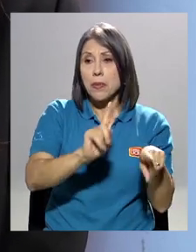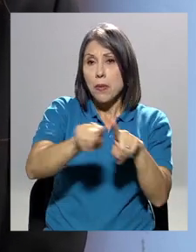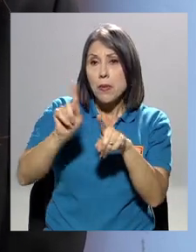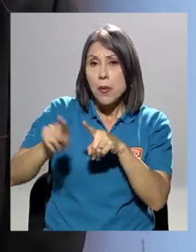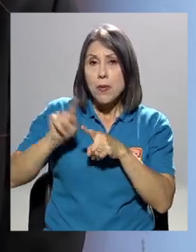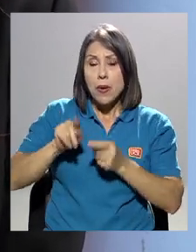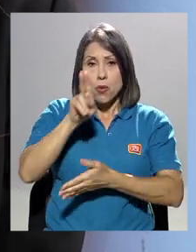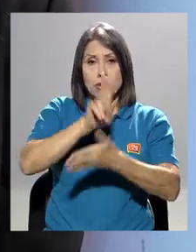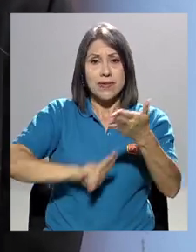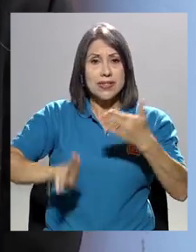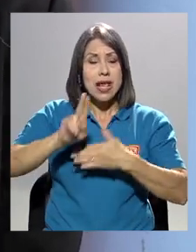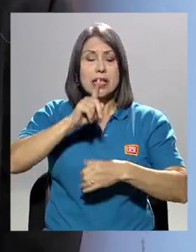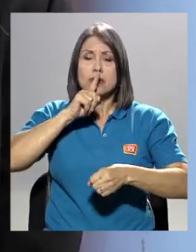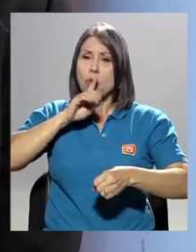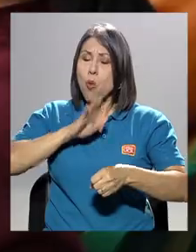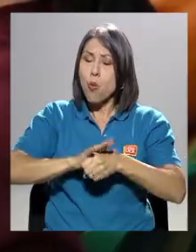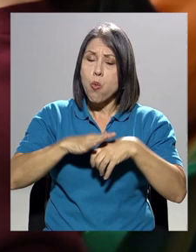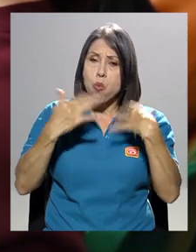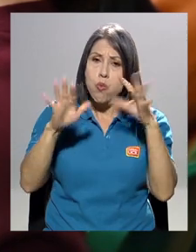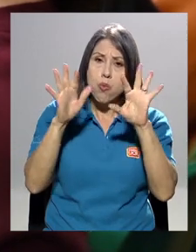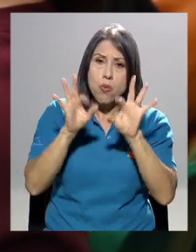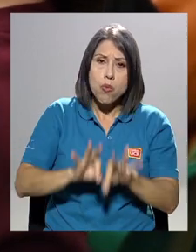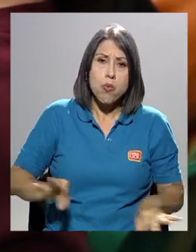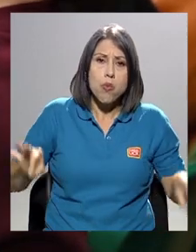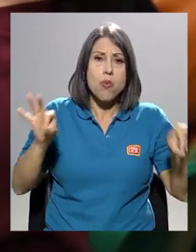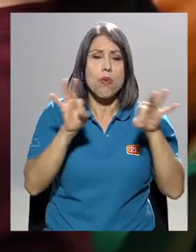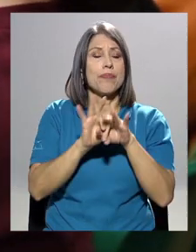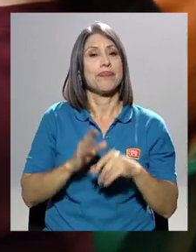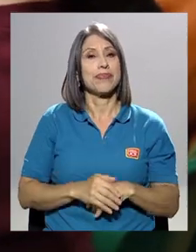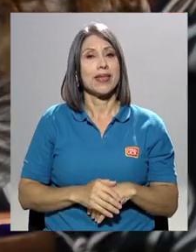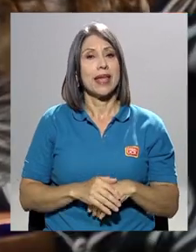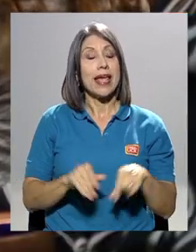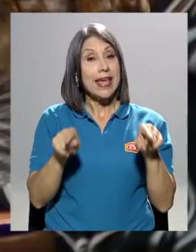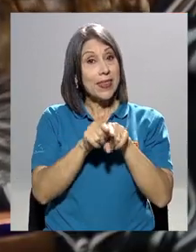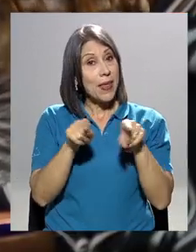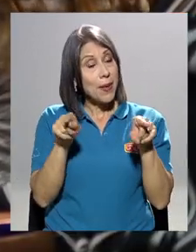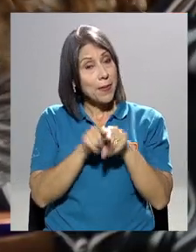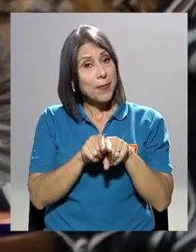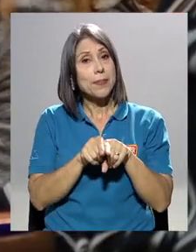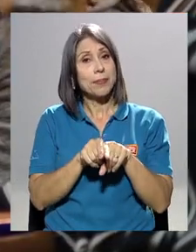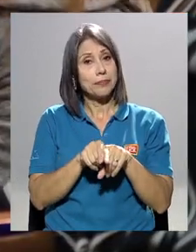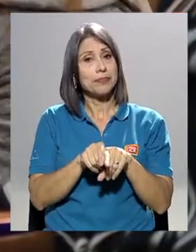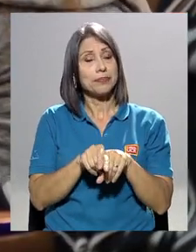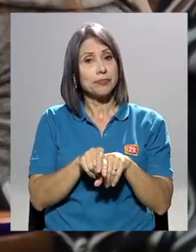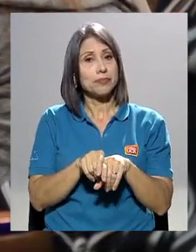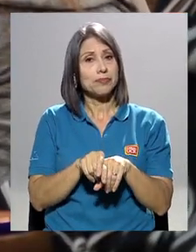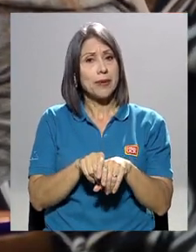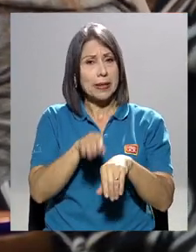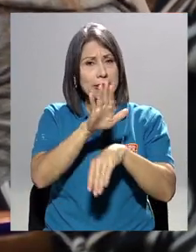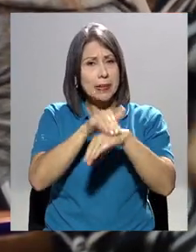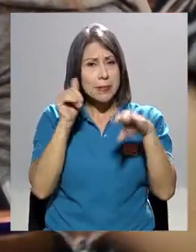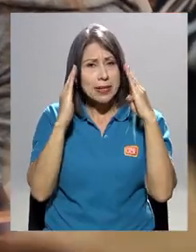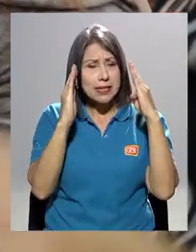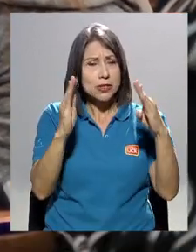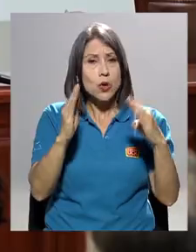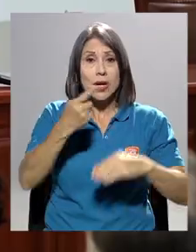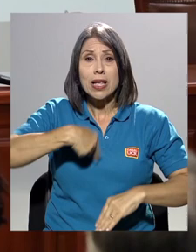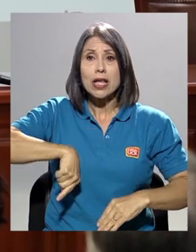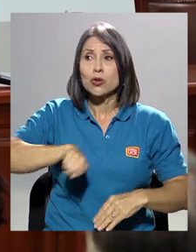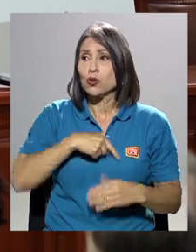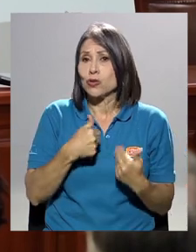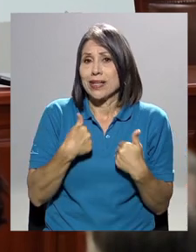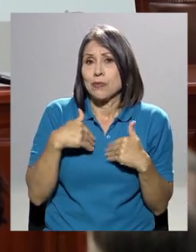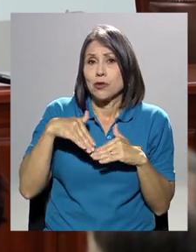compromiso importantísimo y también hay una llamada de atención en que tenemos más de 53